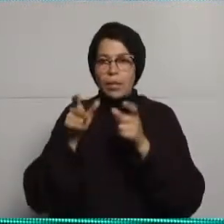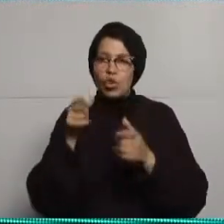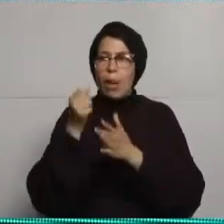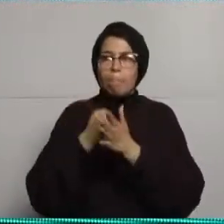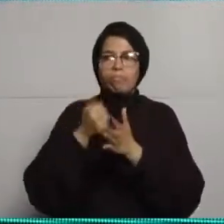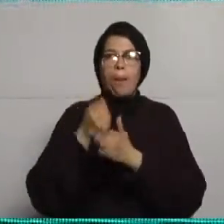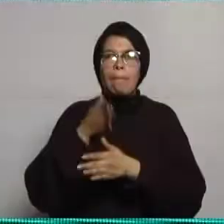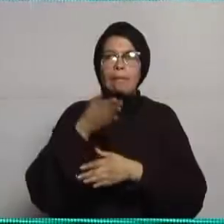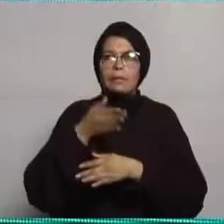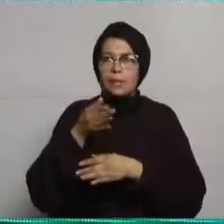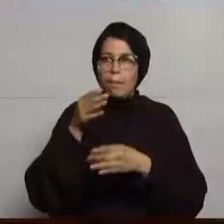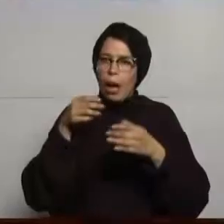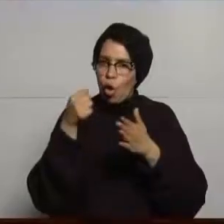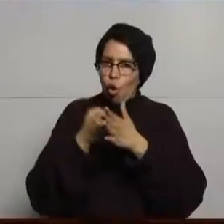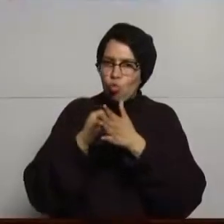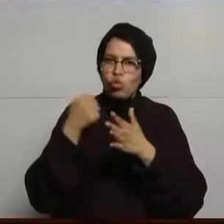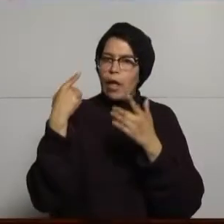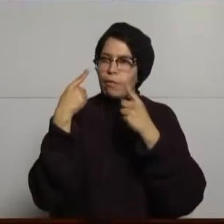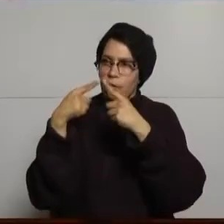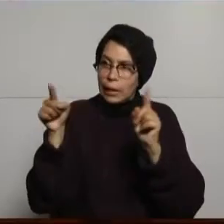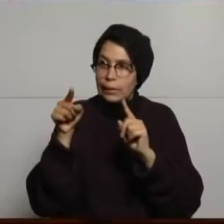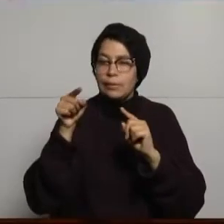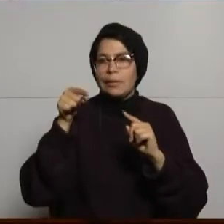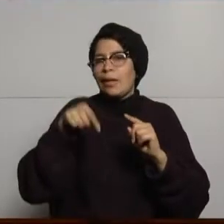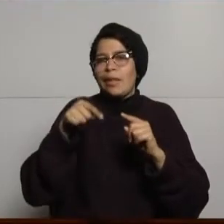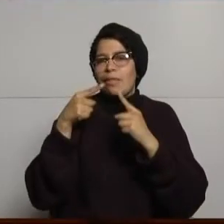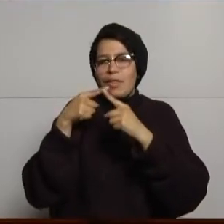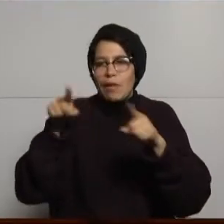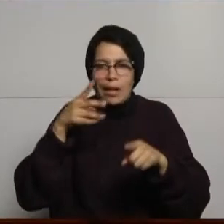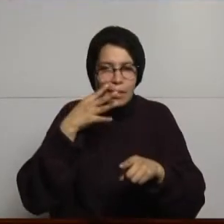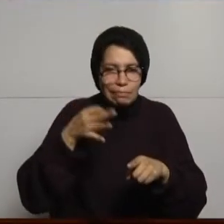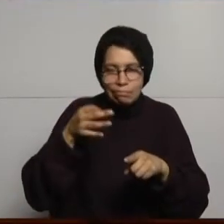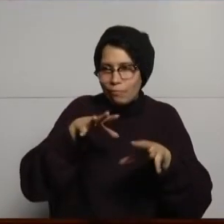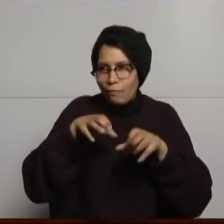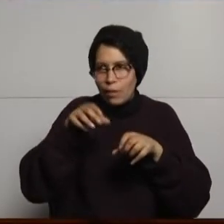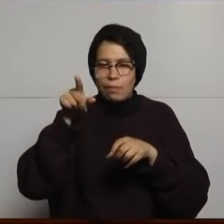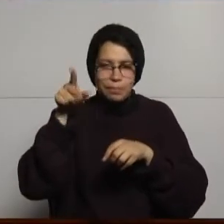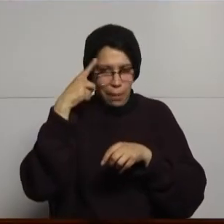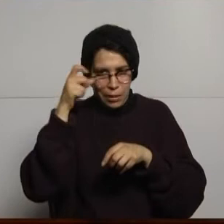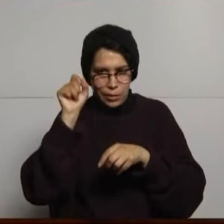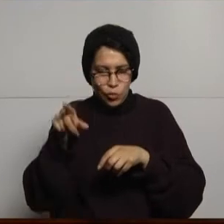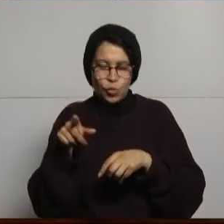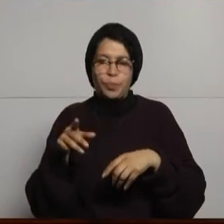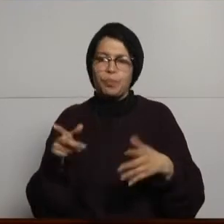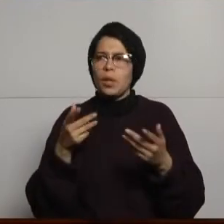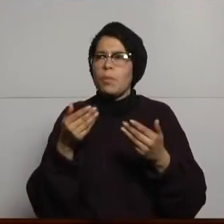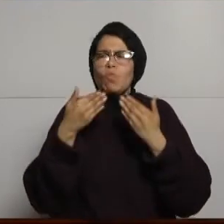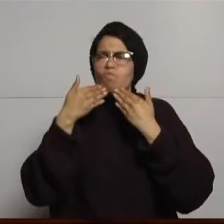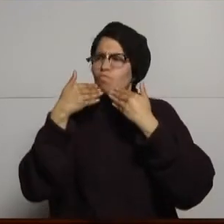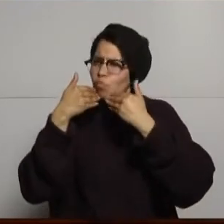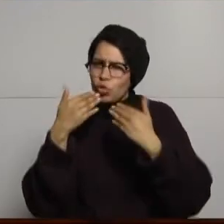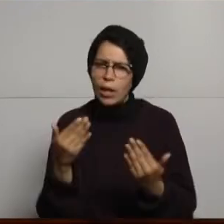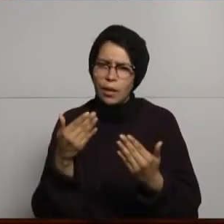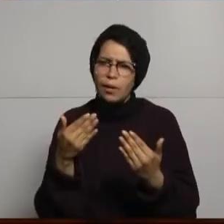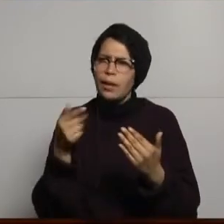por las distintas realidades que tenemos. Así que bueno, aprovechamos a despedirte porque nos está quedando poco tiempo. Así que bueno, muchas gracias